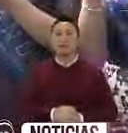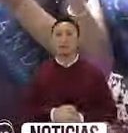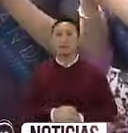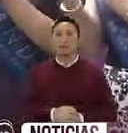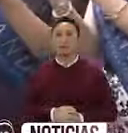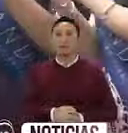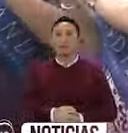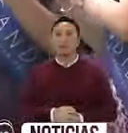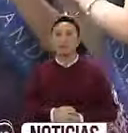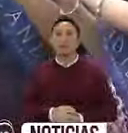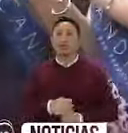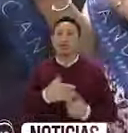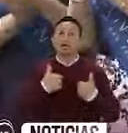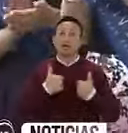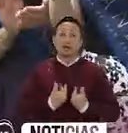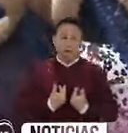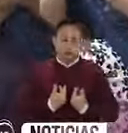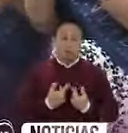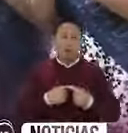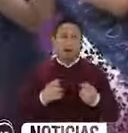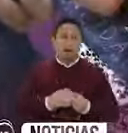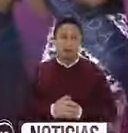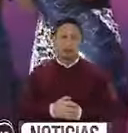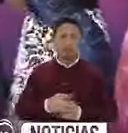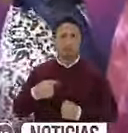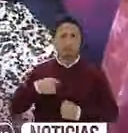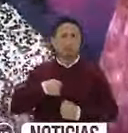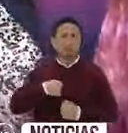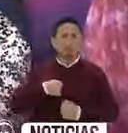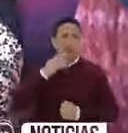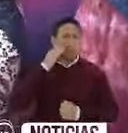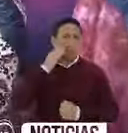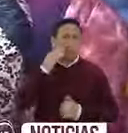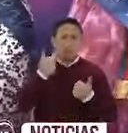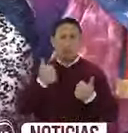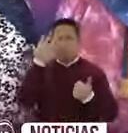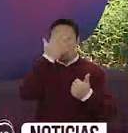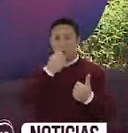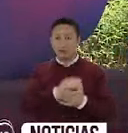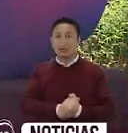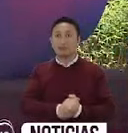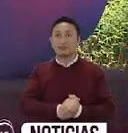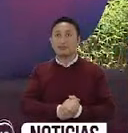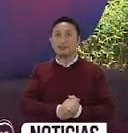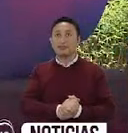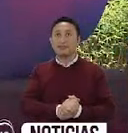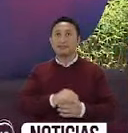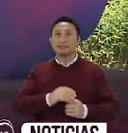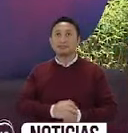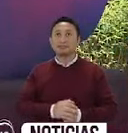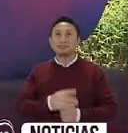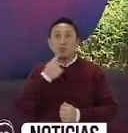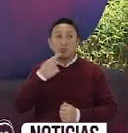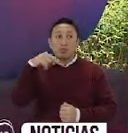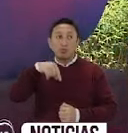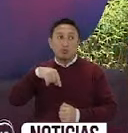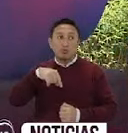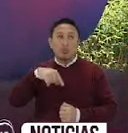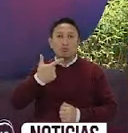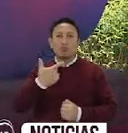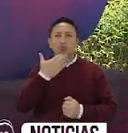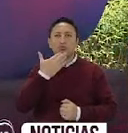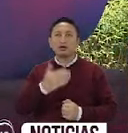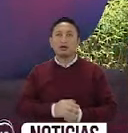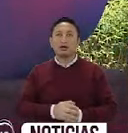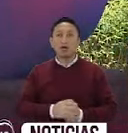aunque agotadores, les han dejado anécdotas inolvidables para compartir. Mira, si tendría que describirlo con una palabra, sin duda